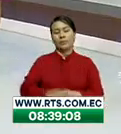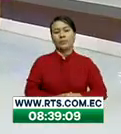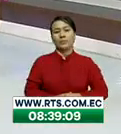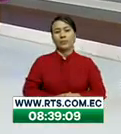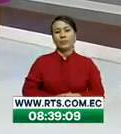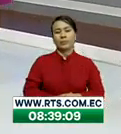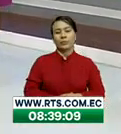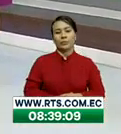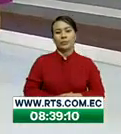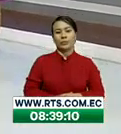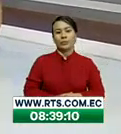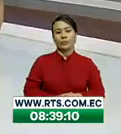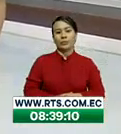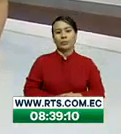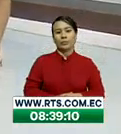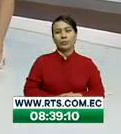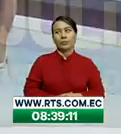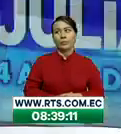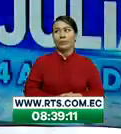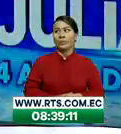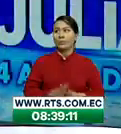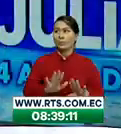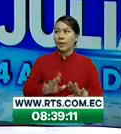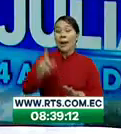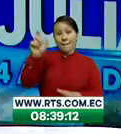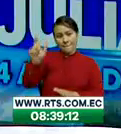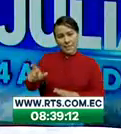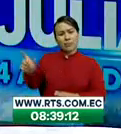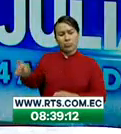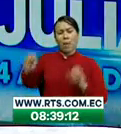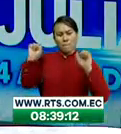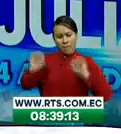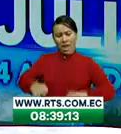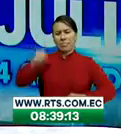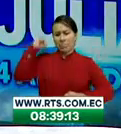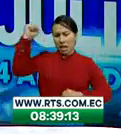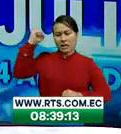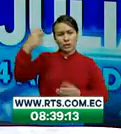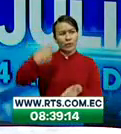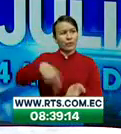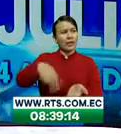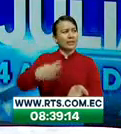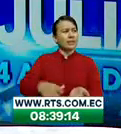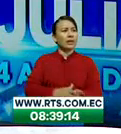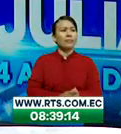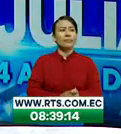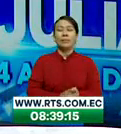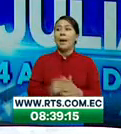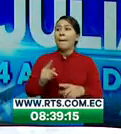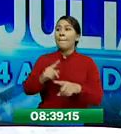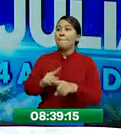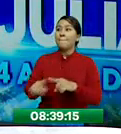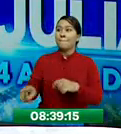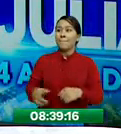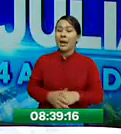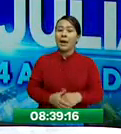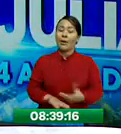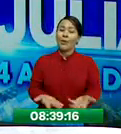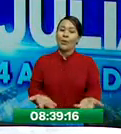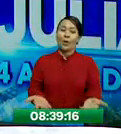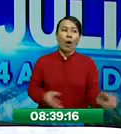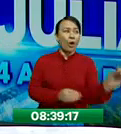Es decir que los señores tienen todo el derecho de hacer lo que les dé la gana, siempre y cuando estén marcados en lo legal y en lo moral.